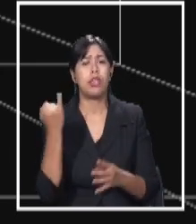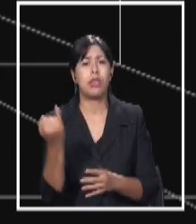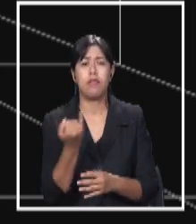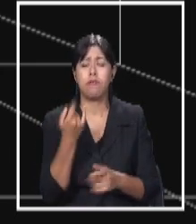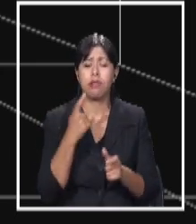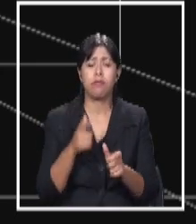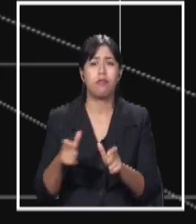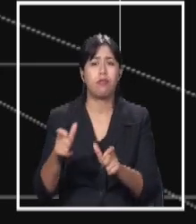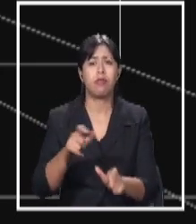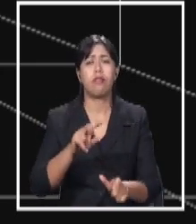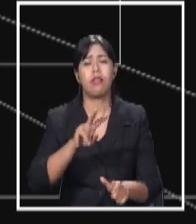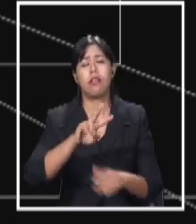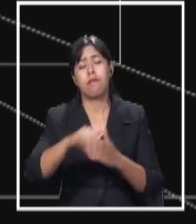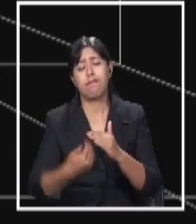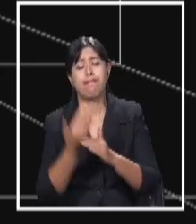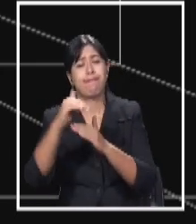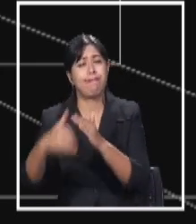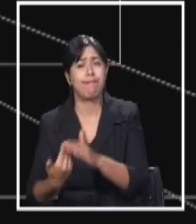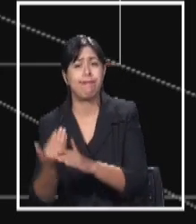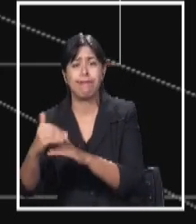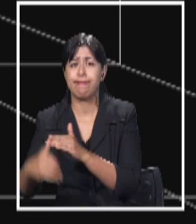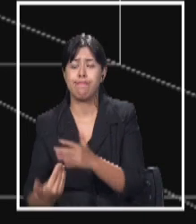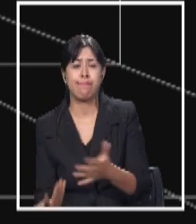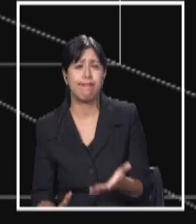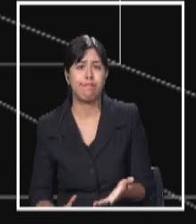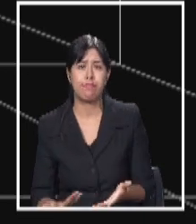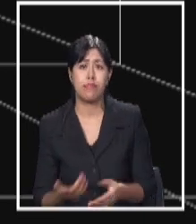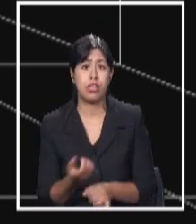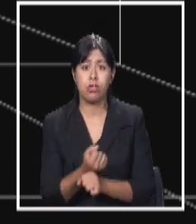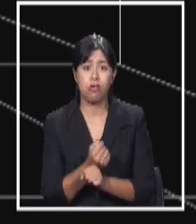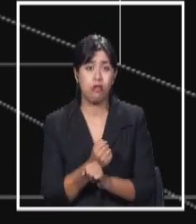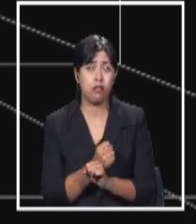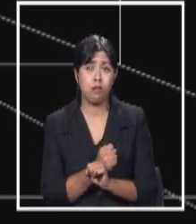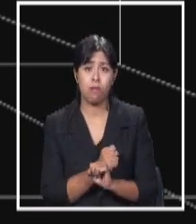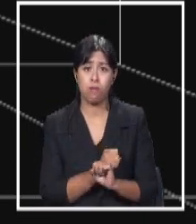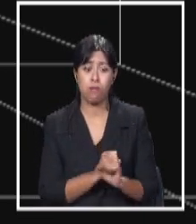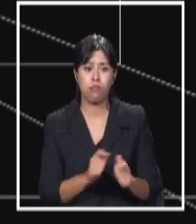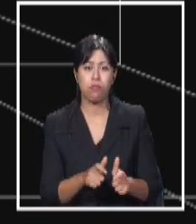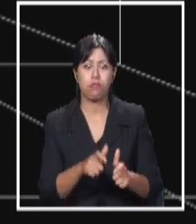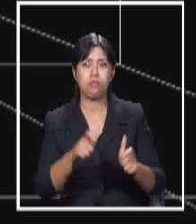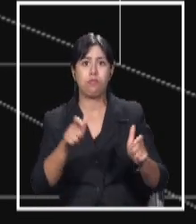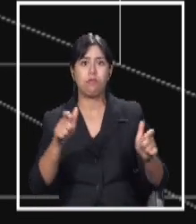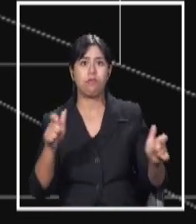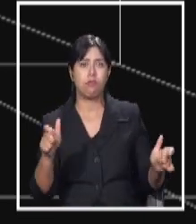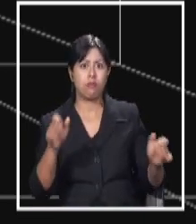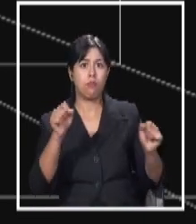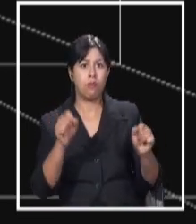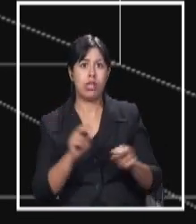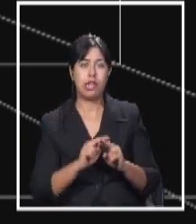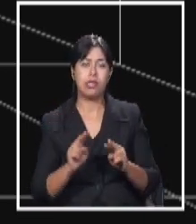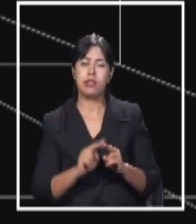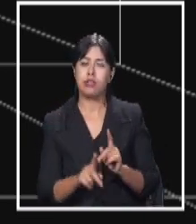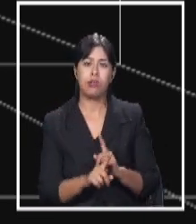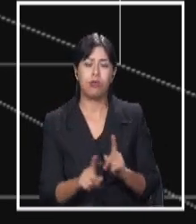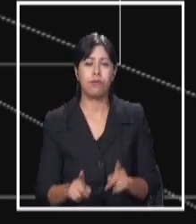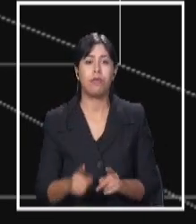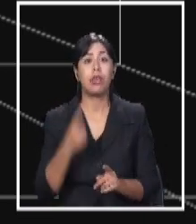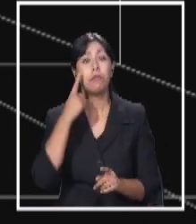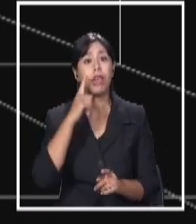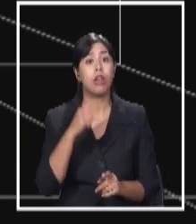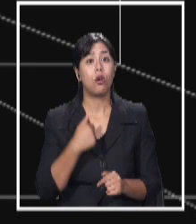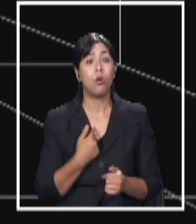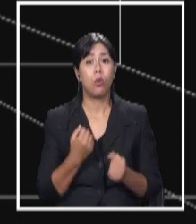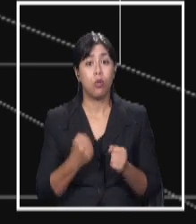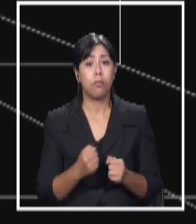monitoreo 24/7. No tiene la posibilidad de ser escalado a un nivel en que socialmente se haga relevante. Pero uno puede